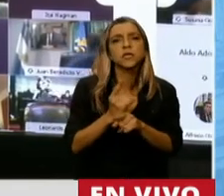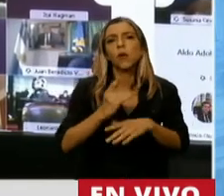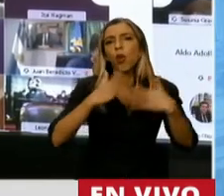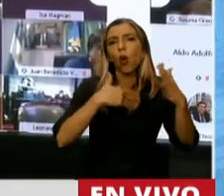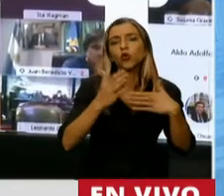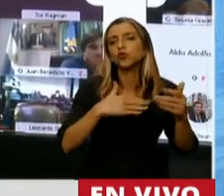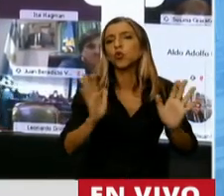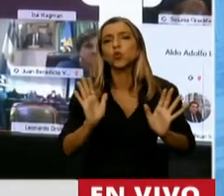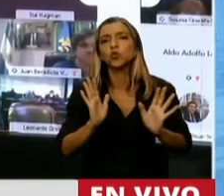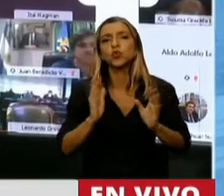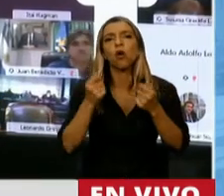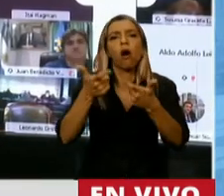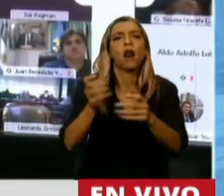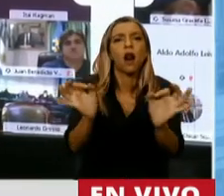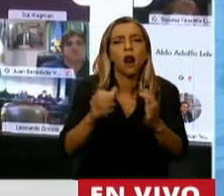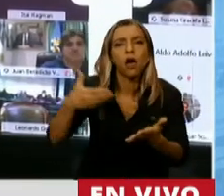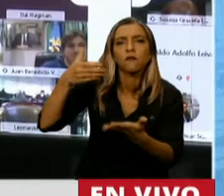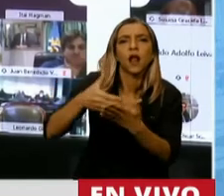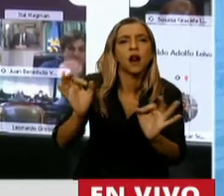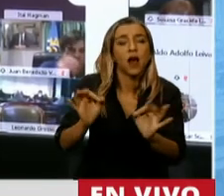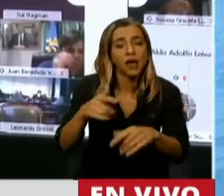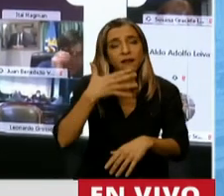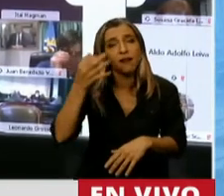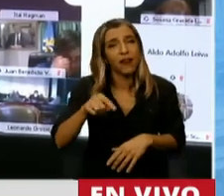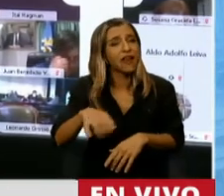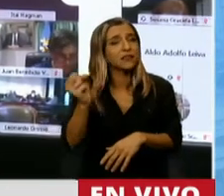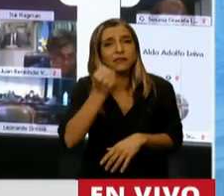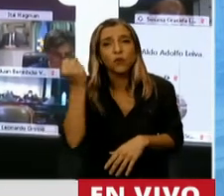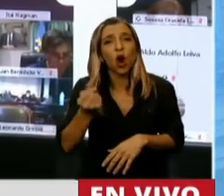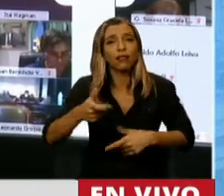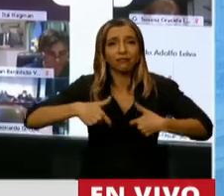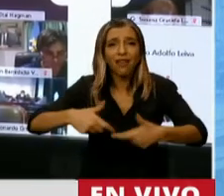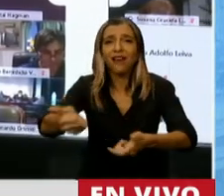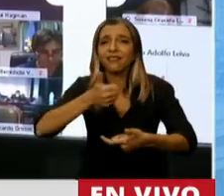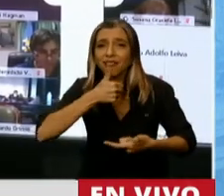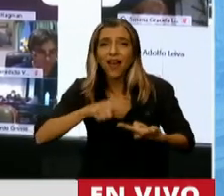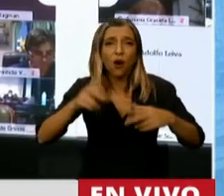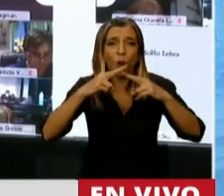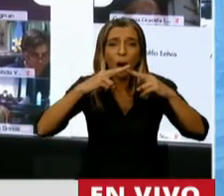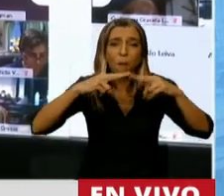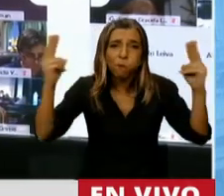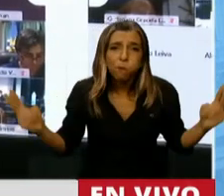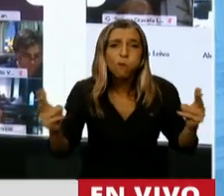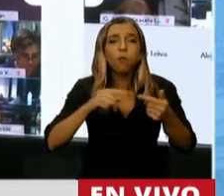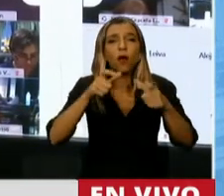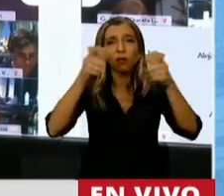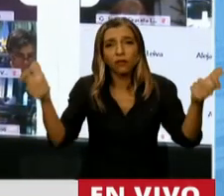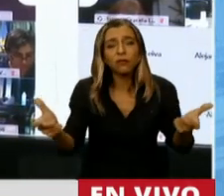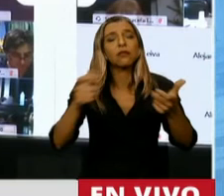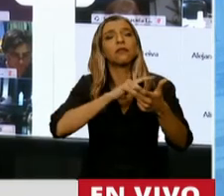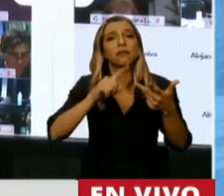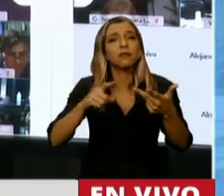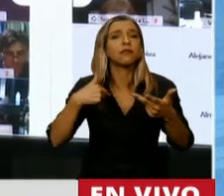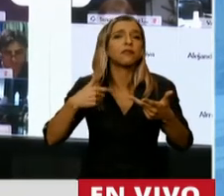obras muy importante frenteros acueducto puente autopista recuperación de ferrocarriles